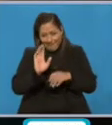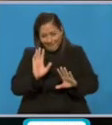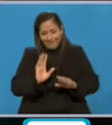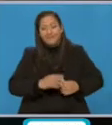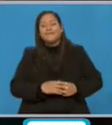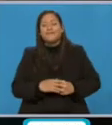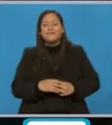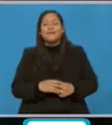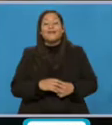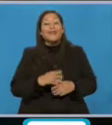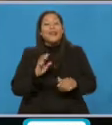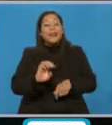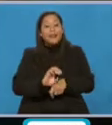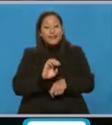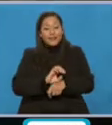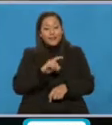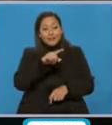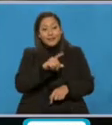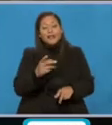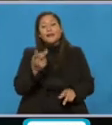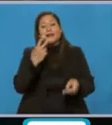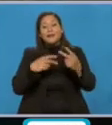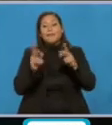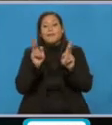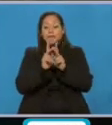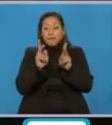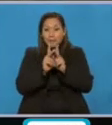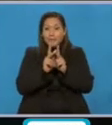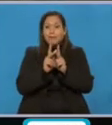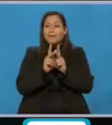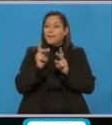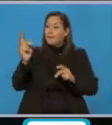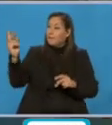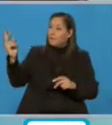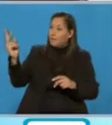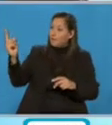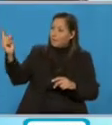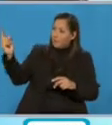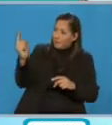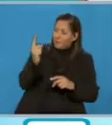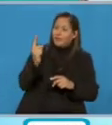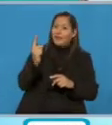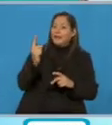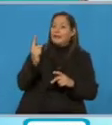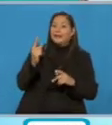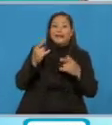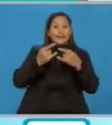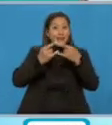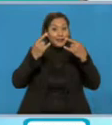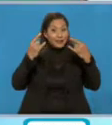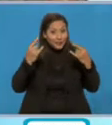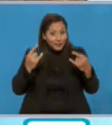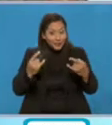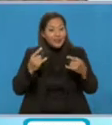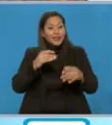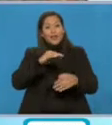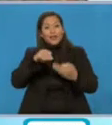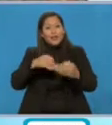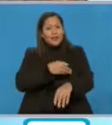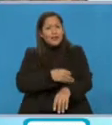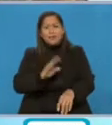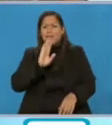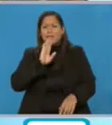entonces llega el primo con una anécdota que pone a toda la familia súper